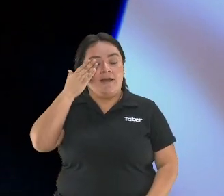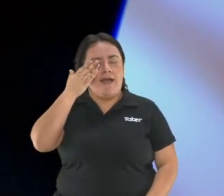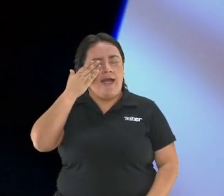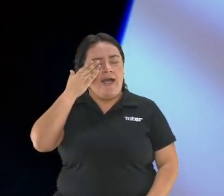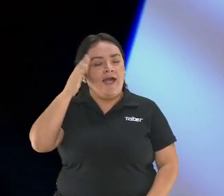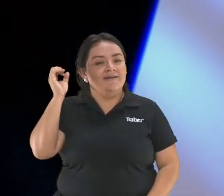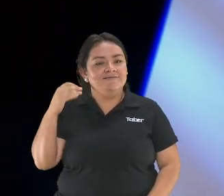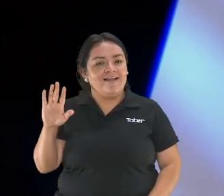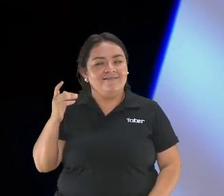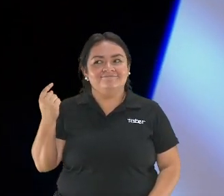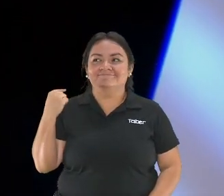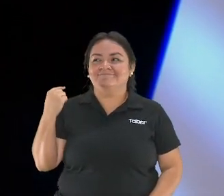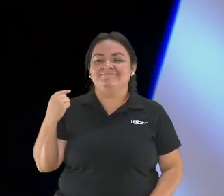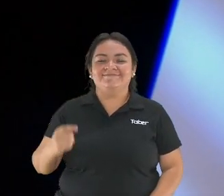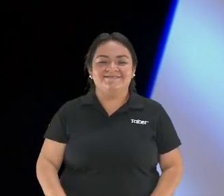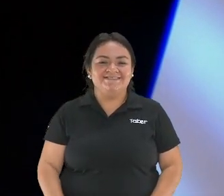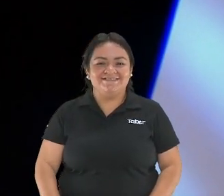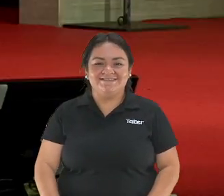ojo pies